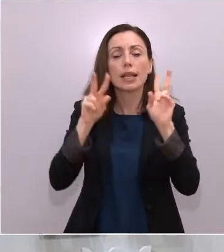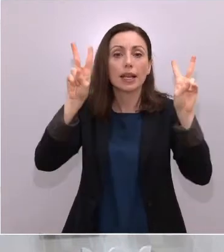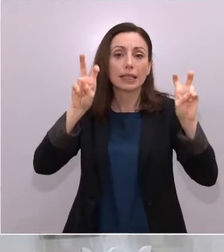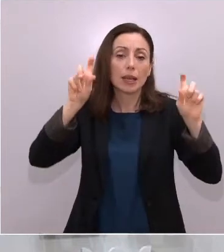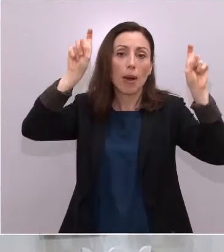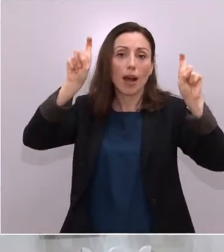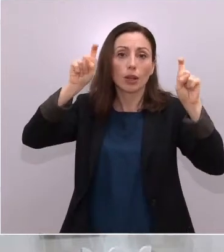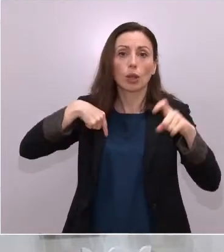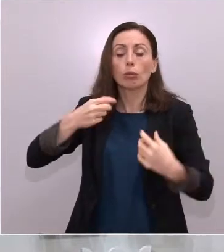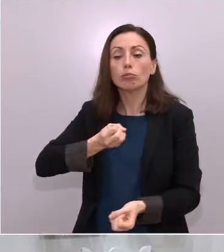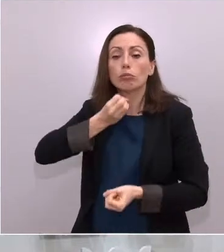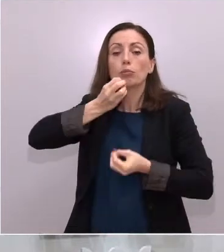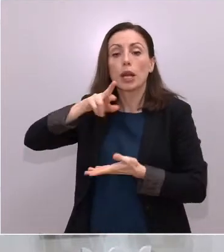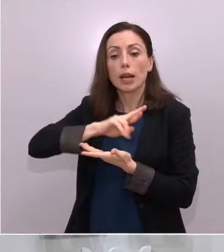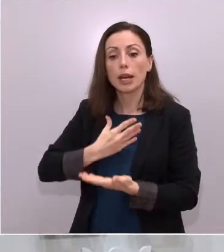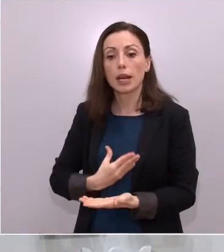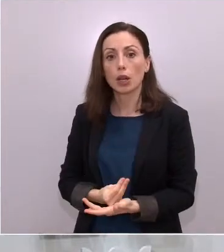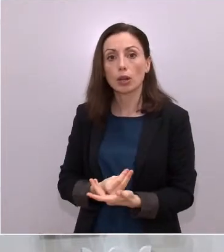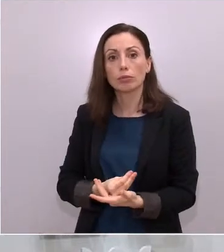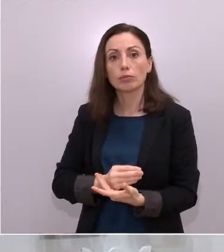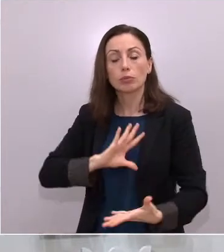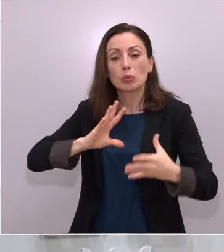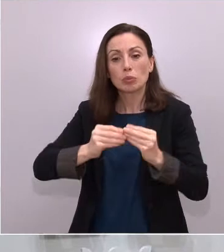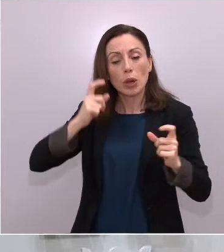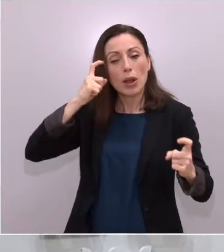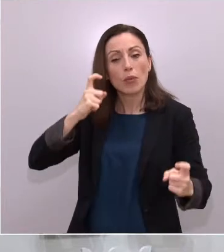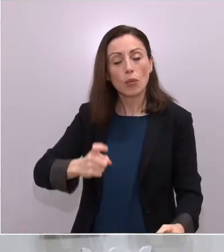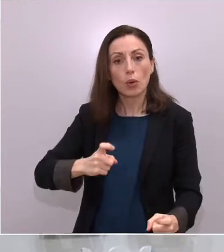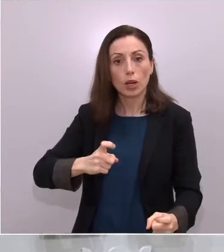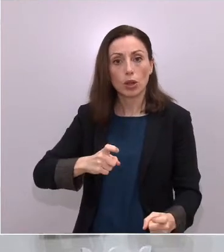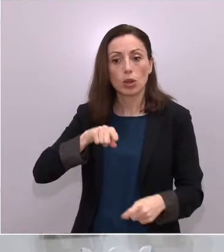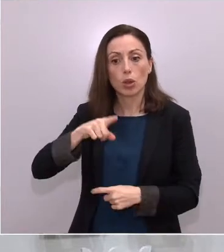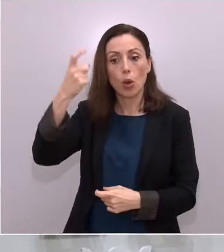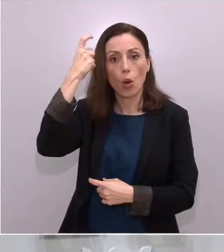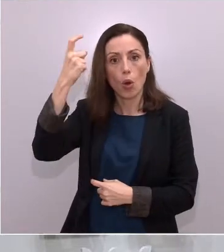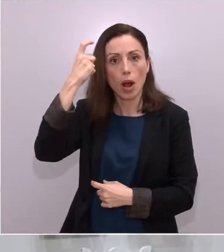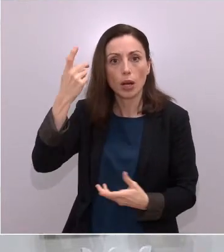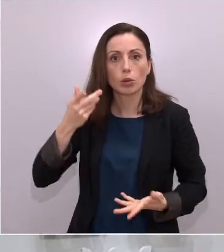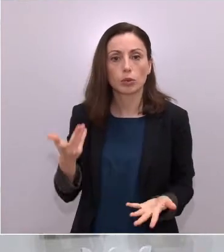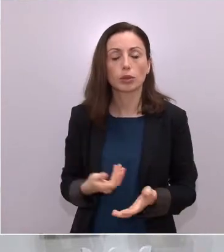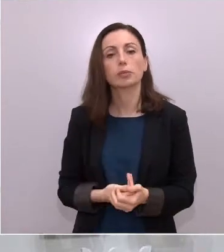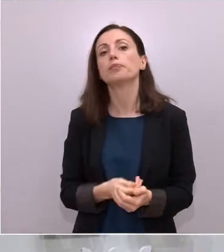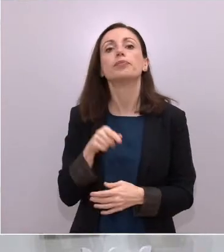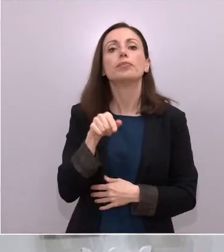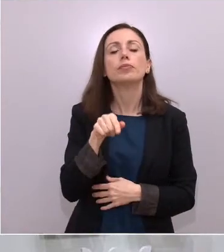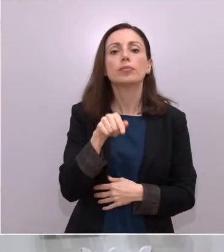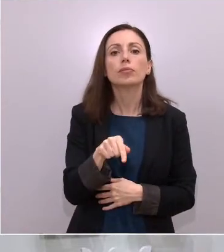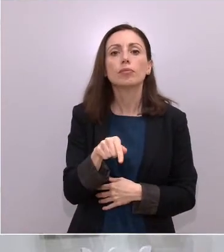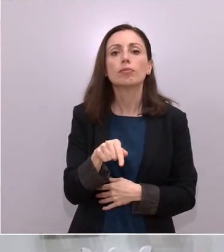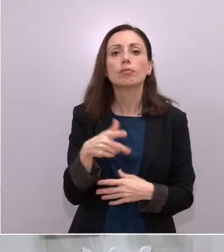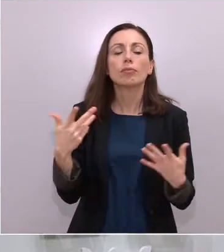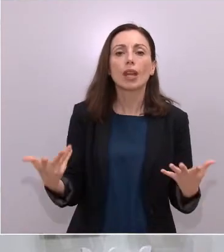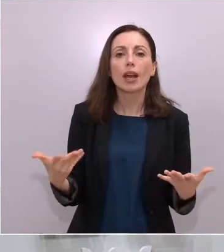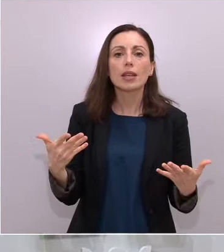educación, donde la región de Murcia primará el esfuerzo y el trabajo de los alumnos, en las que podemos tener distintas